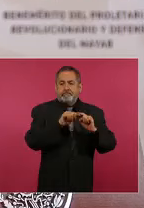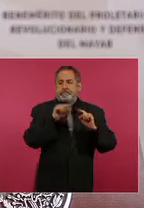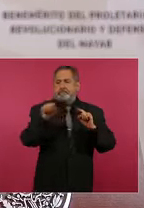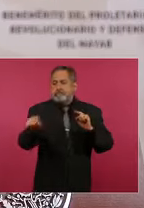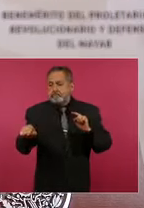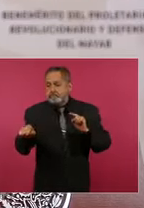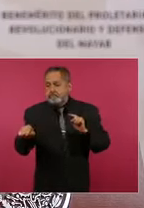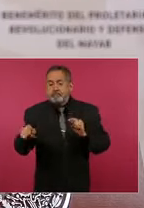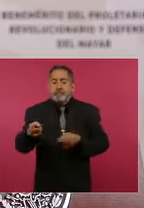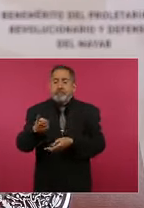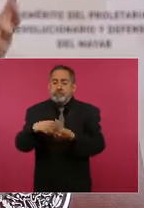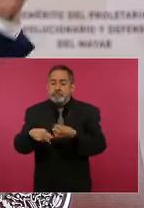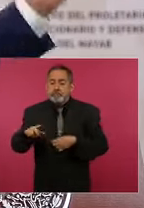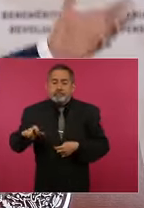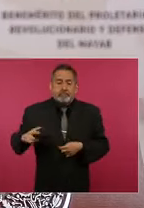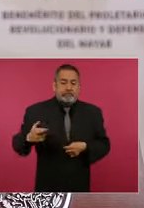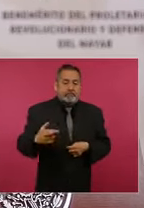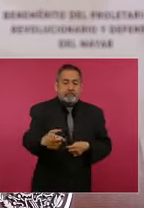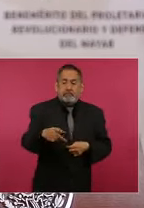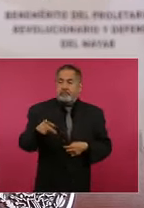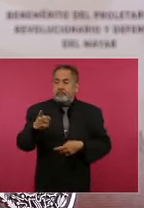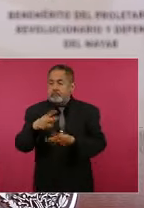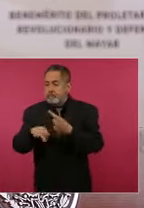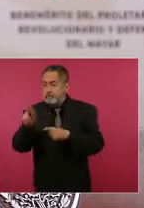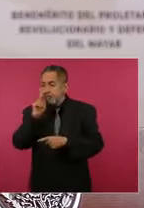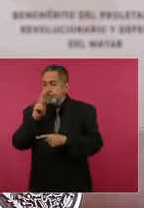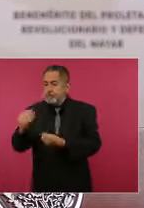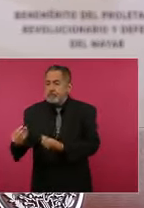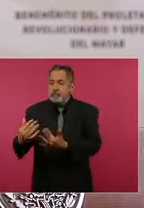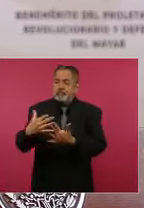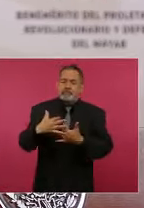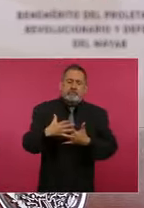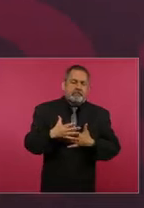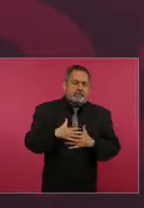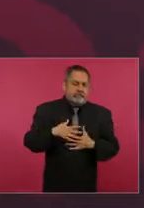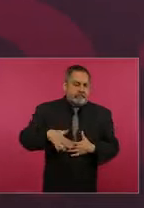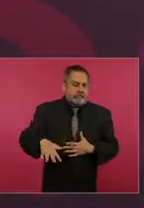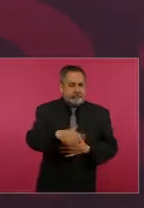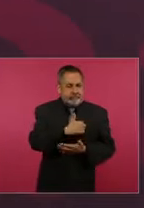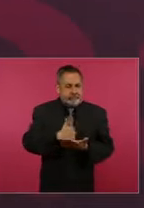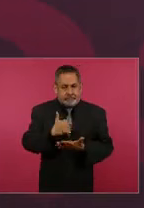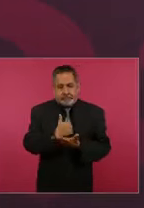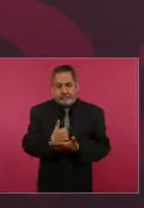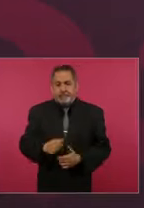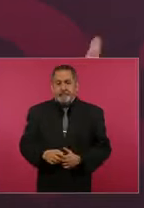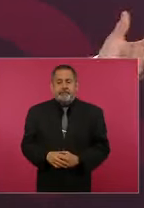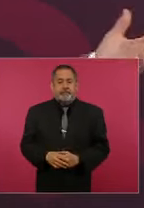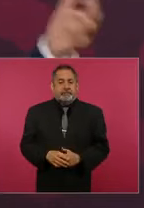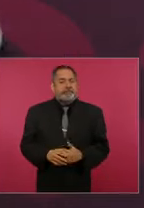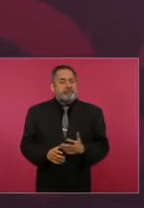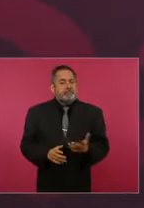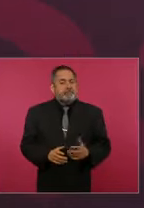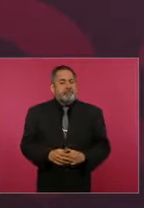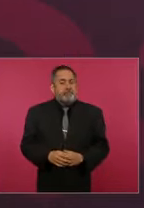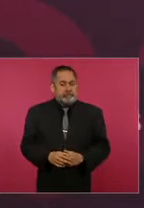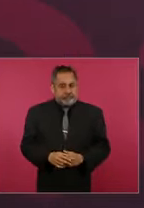los acuíferos y se produce el oxígeno para la ciudad. Entonces